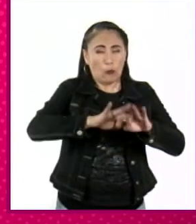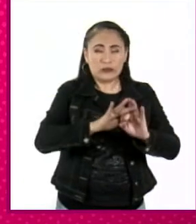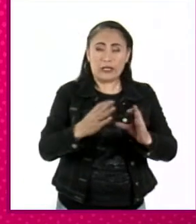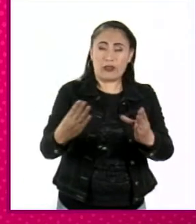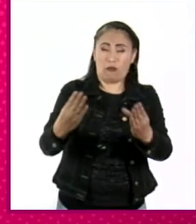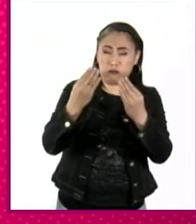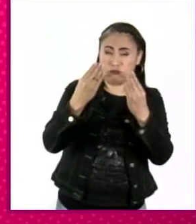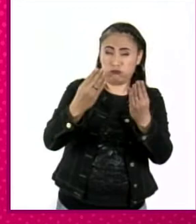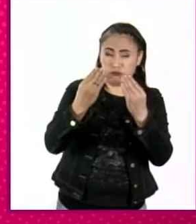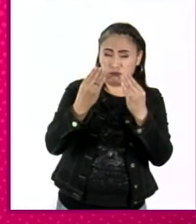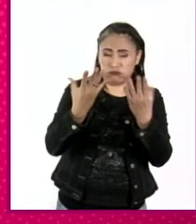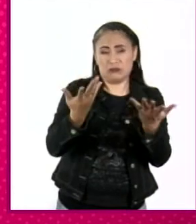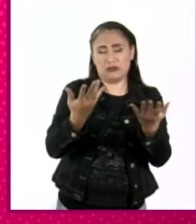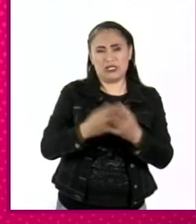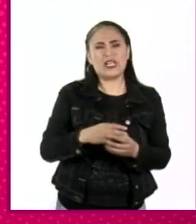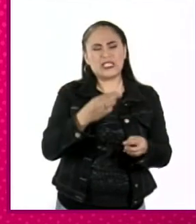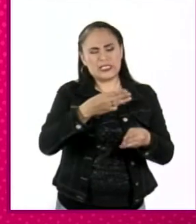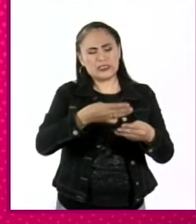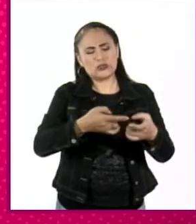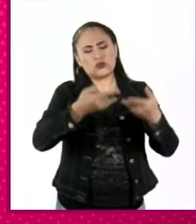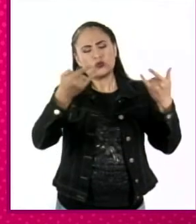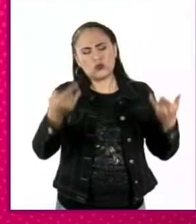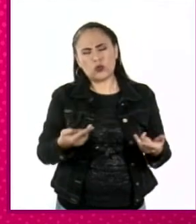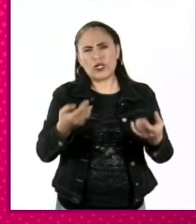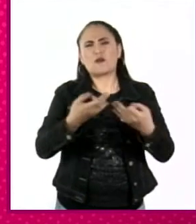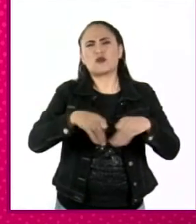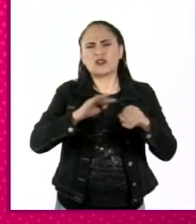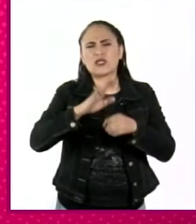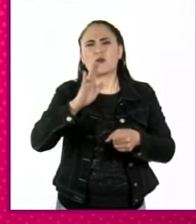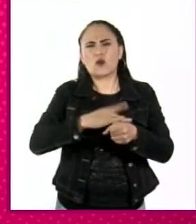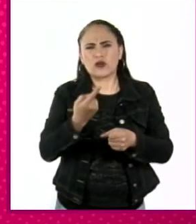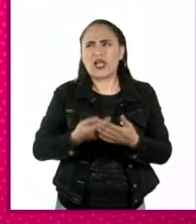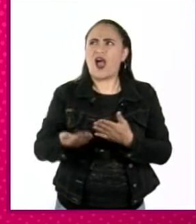es importante? Porque quien no sabe de dónde viene no sabe a dónde va,